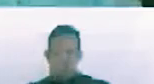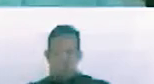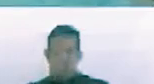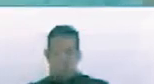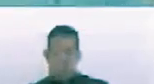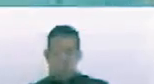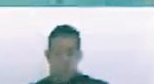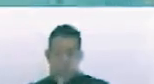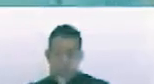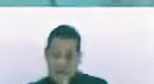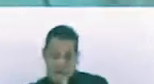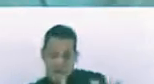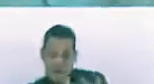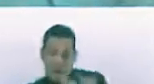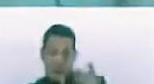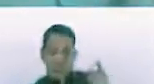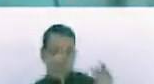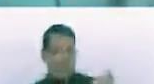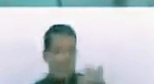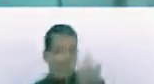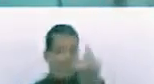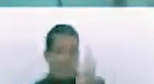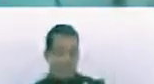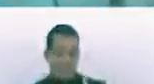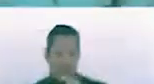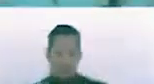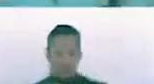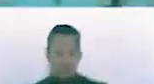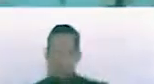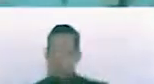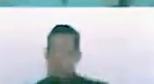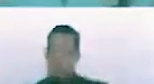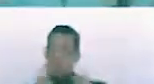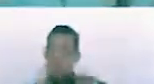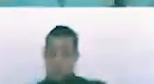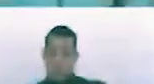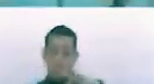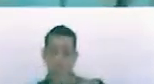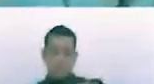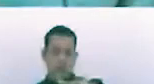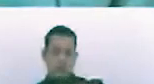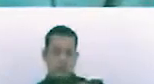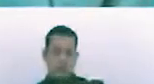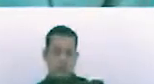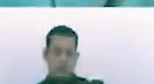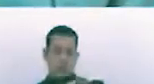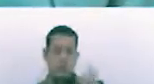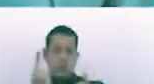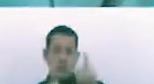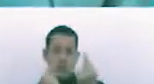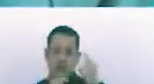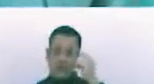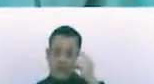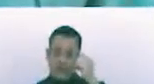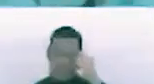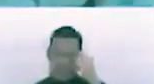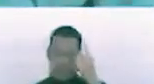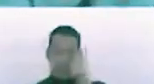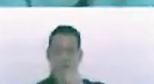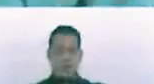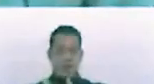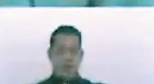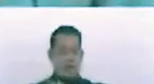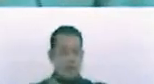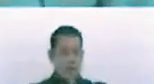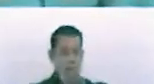iba encaminada a facilitarle a los salvadoreños que pudieran ejercer el sufragio. ¿Y en qué sentido? En que no tuviesen